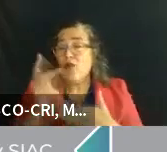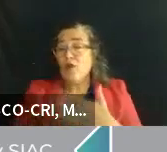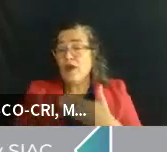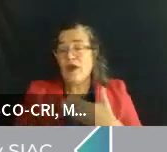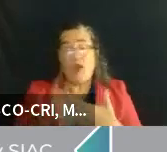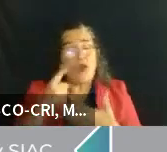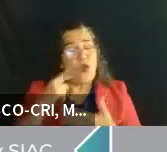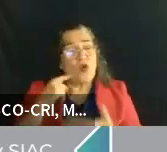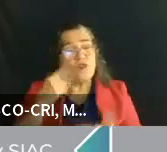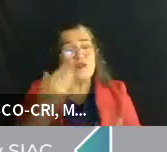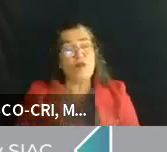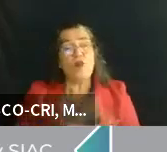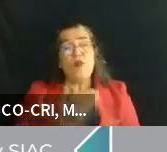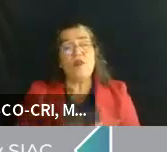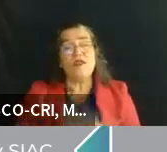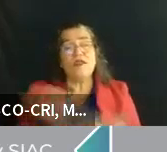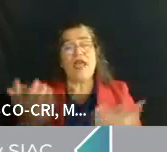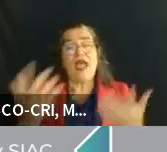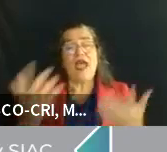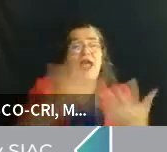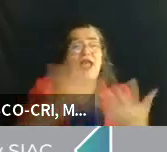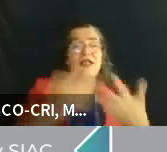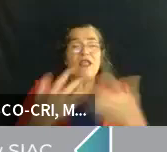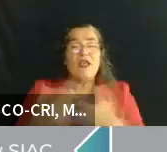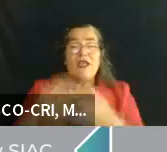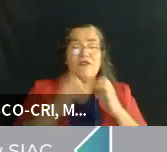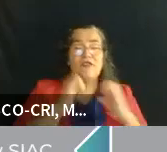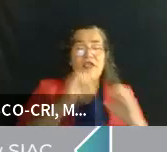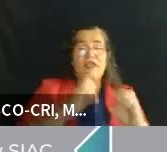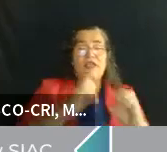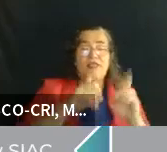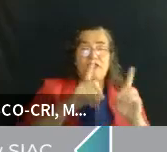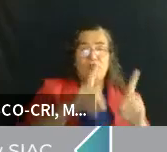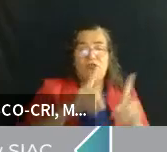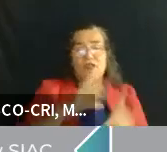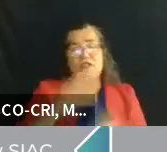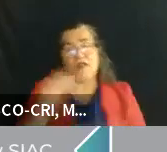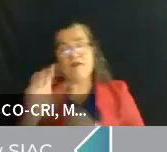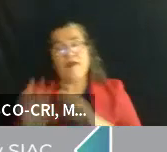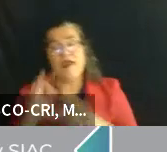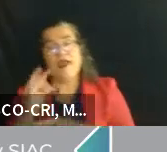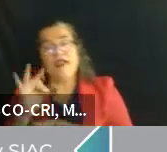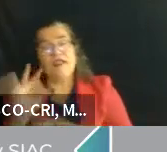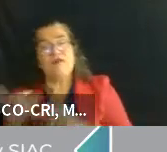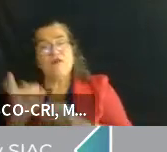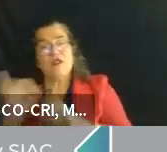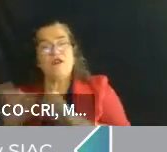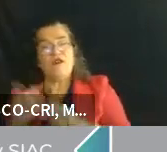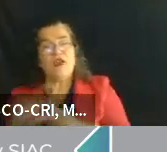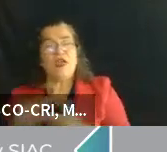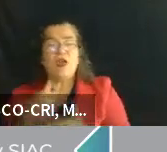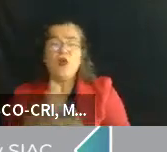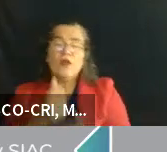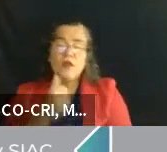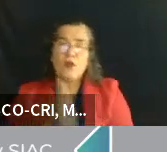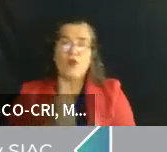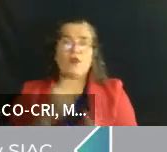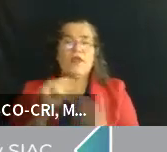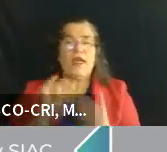de articulación entre estrategias de enseñanza y mecanismos de evaluación que contribuyan al aprendizaje activo y